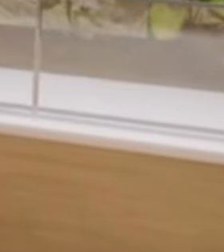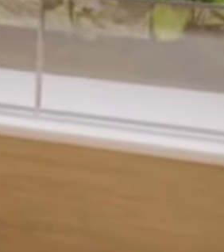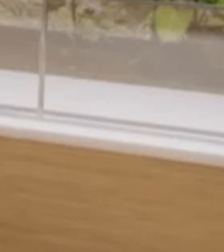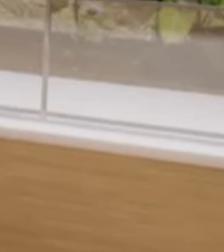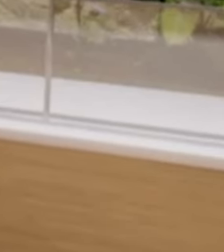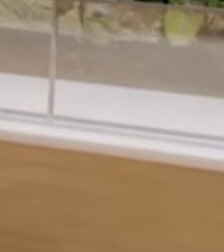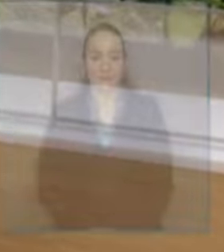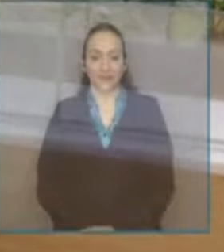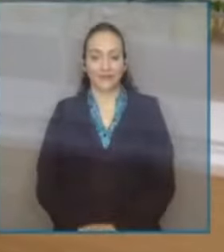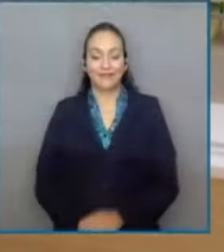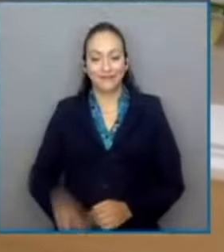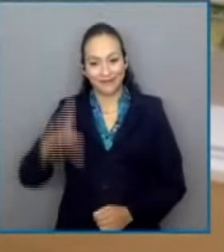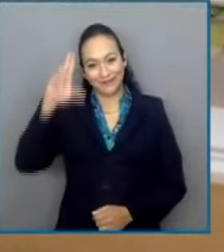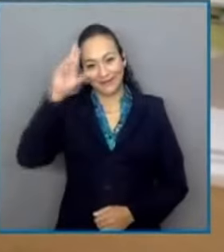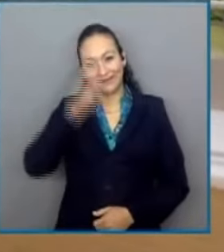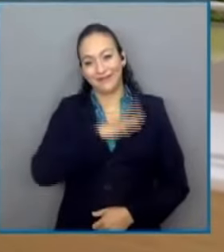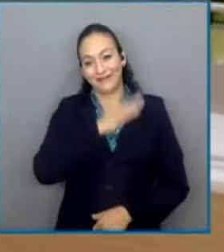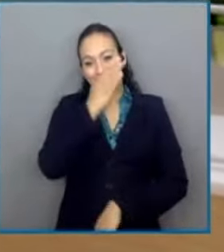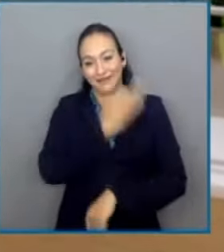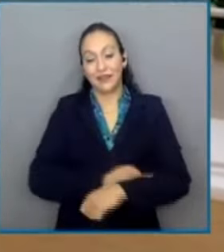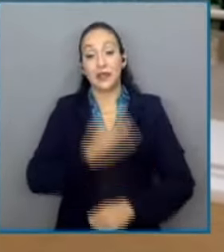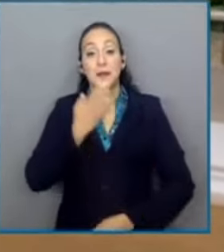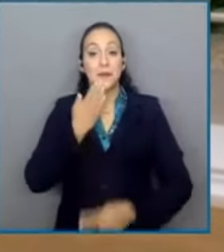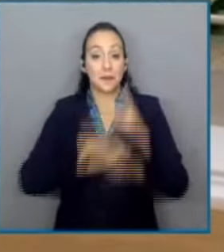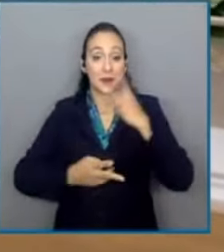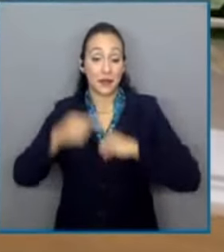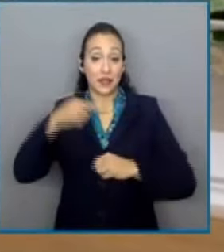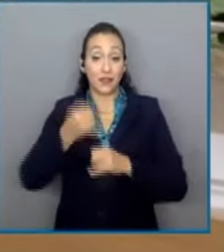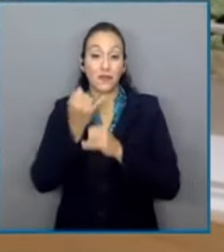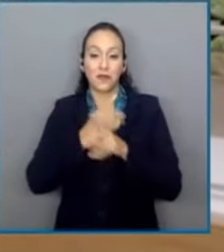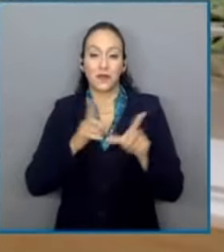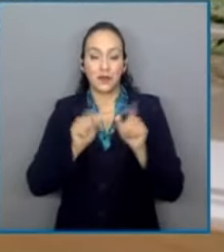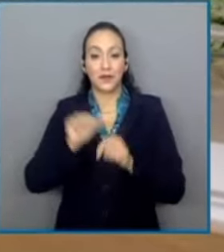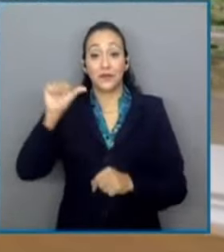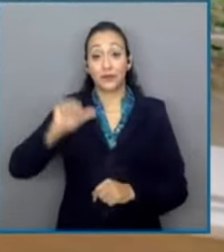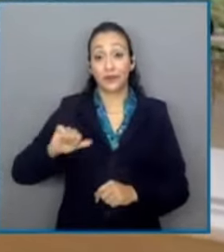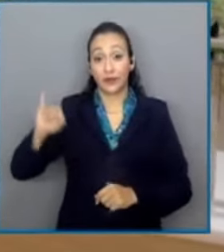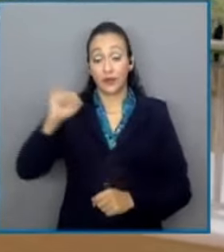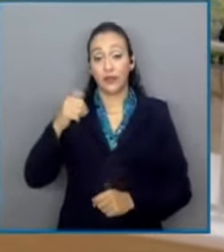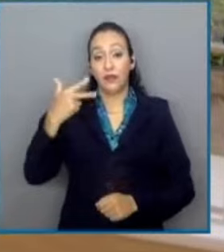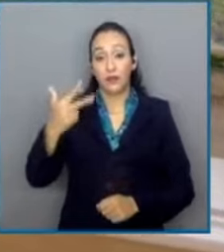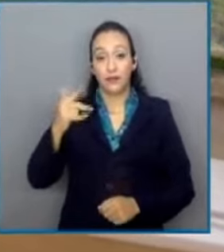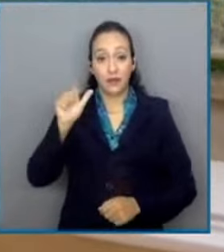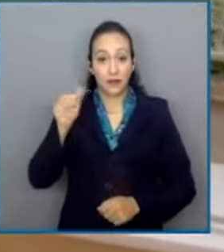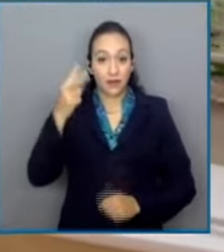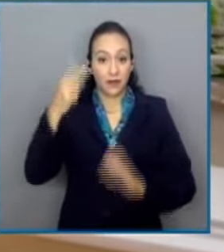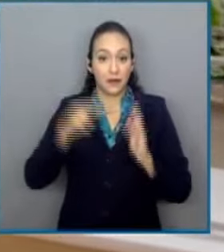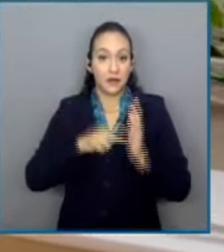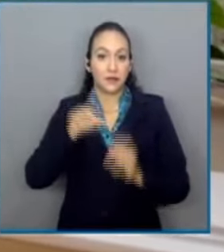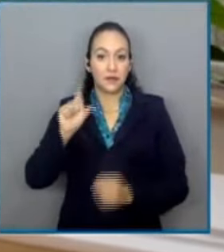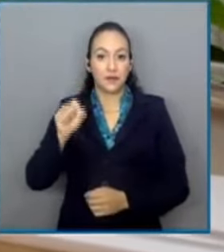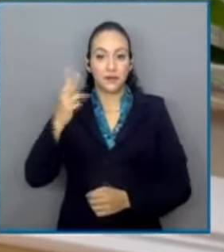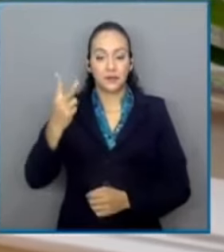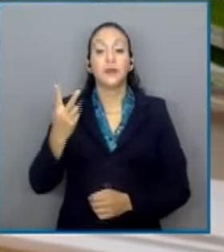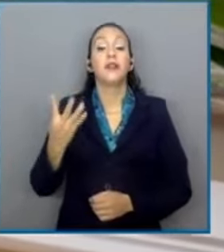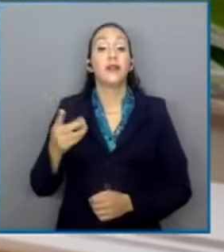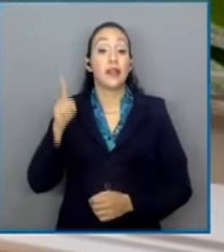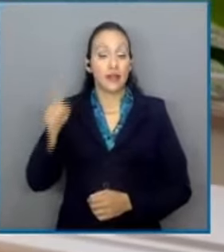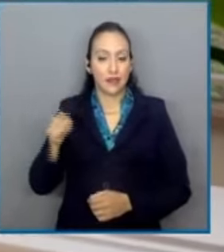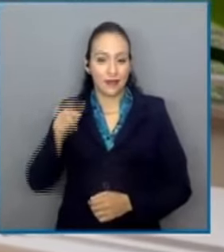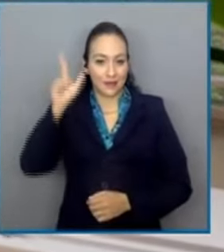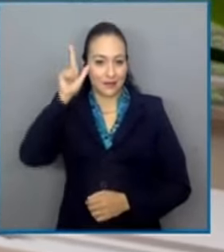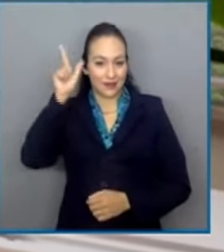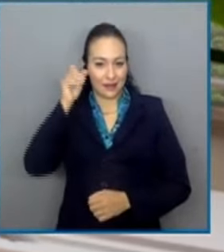tardes, bienvenidos a este corte informativo. Hoy es jueves 8 de agosto de 2024. Soy Laura Murillo y en los próximos minutos